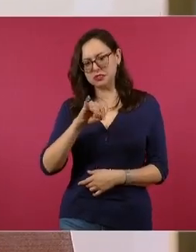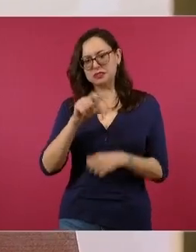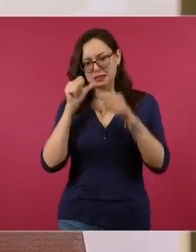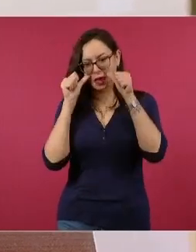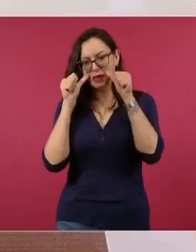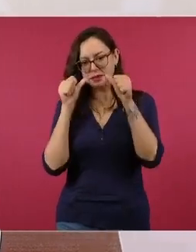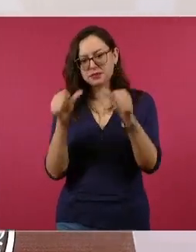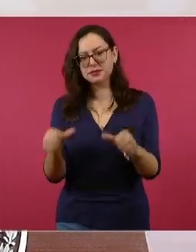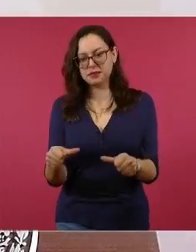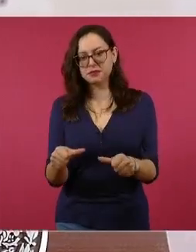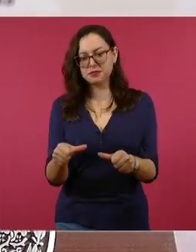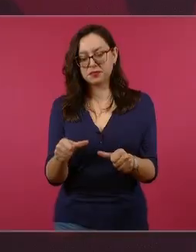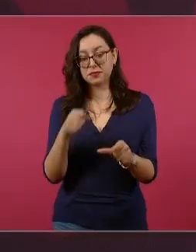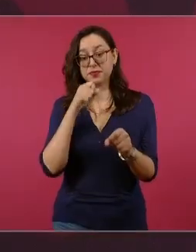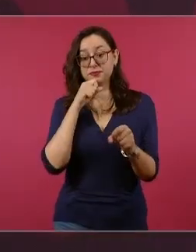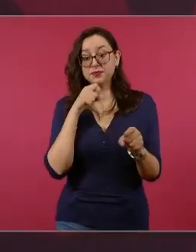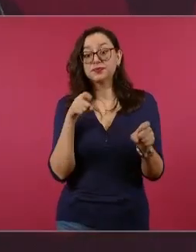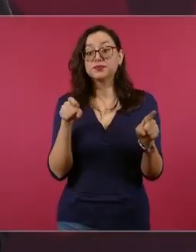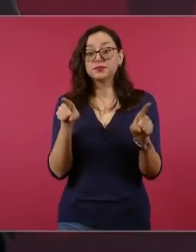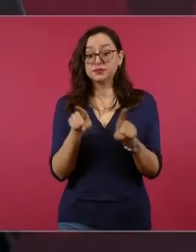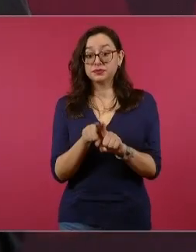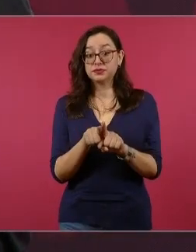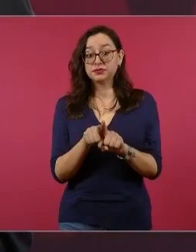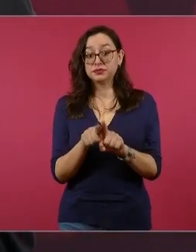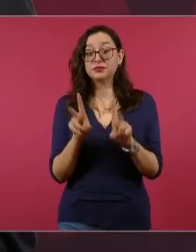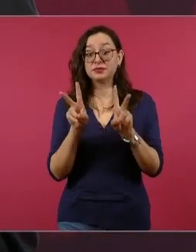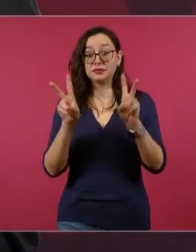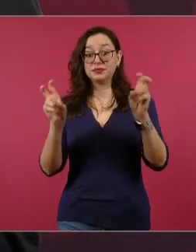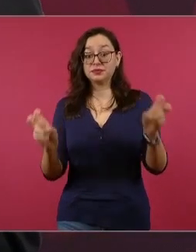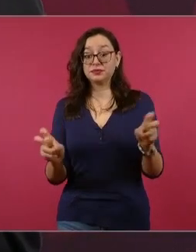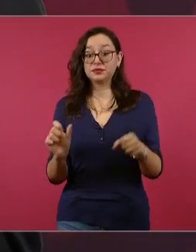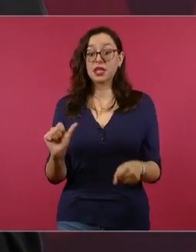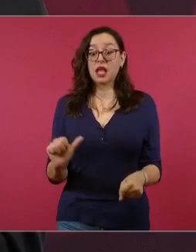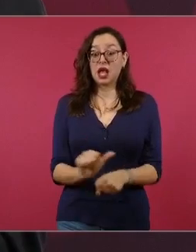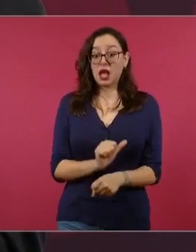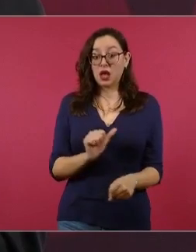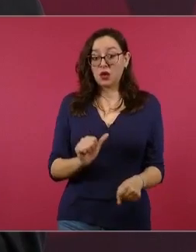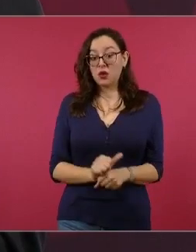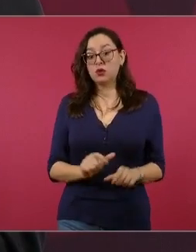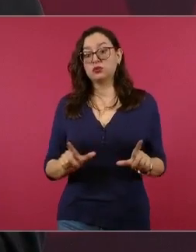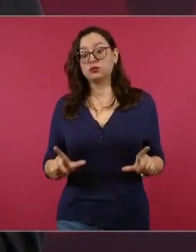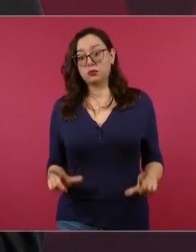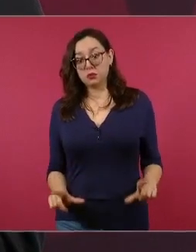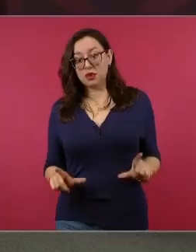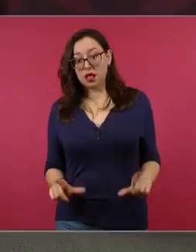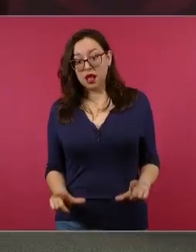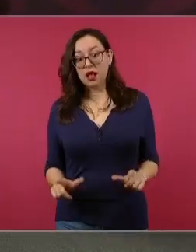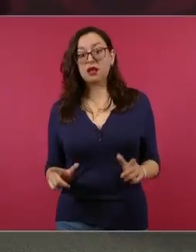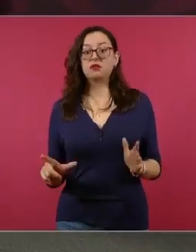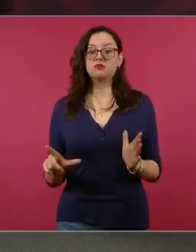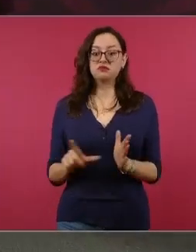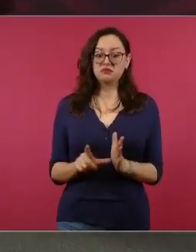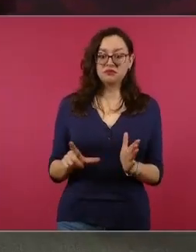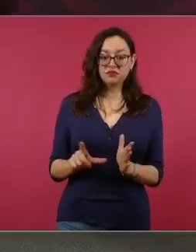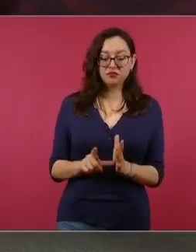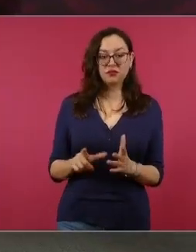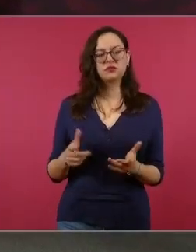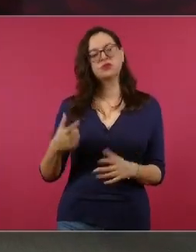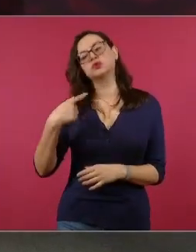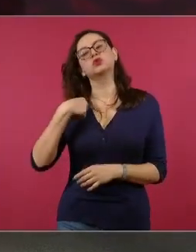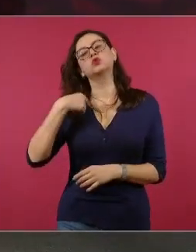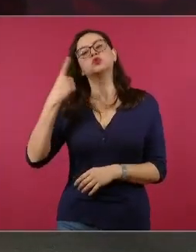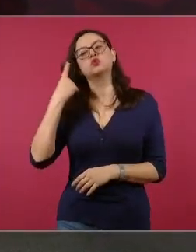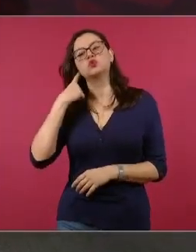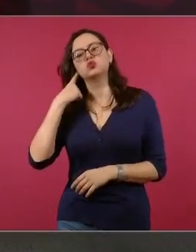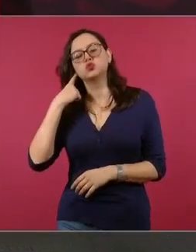también lo que mencionas de las placas y de las licencias. Escuché,